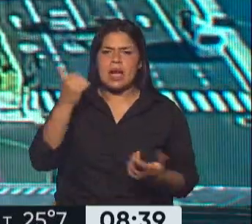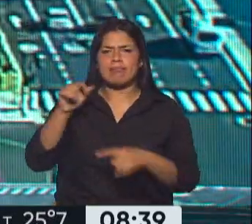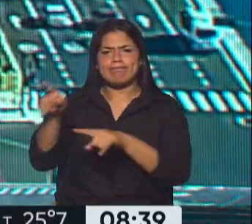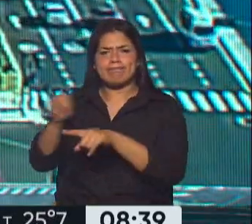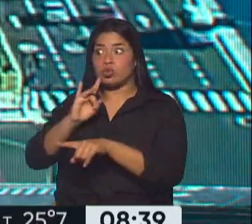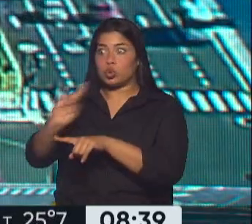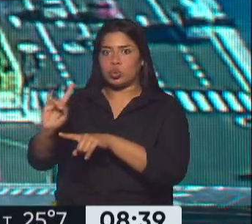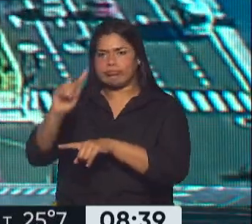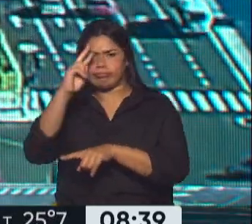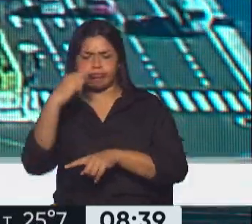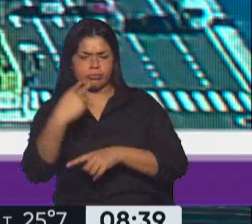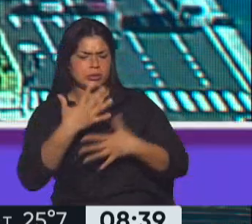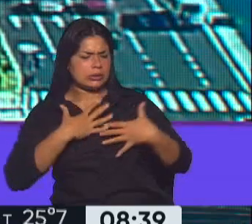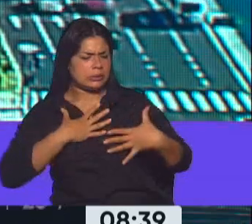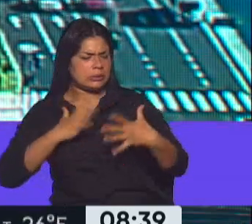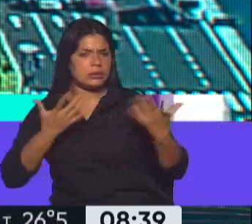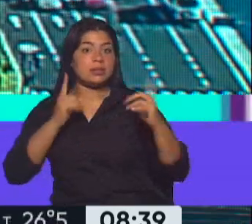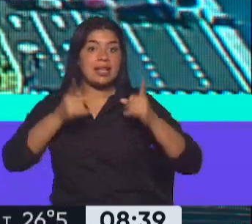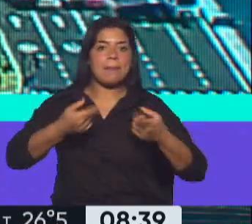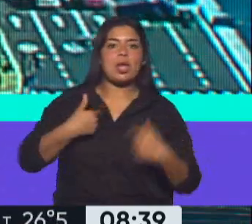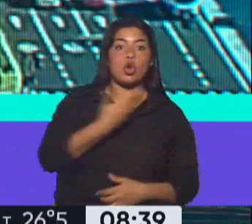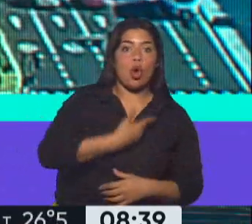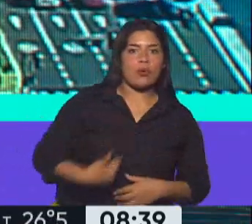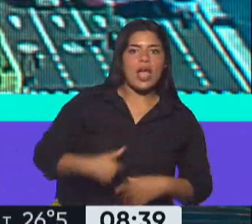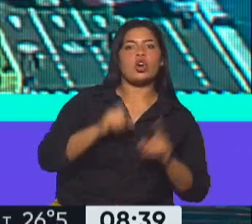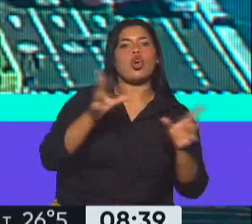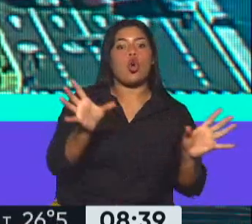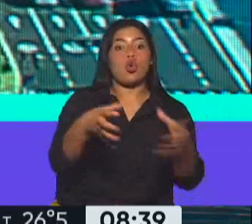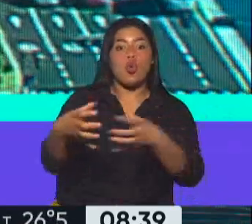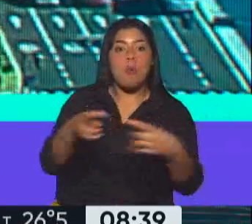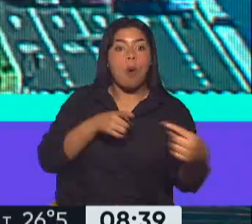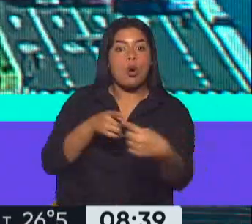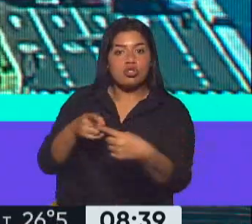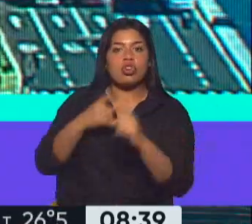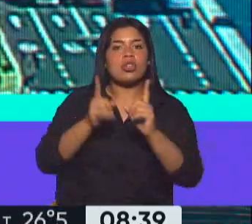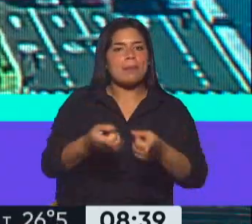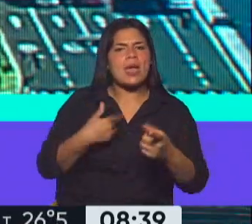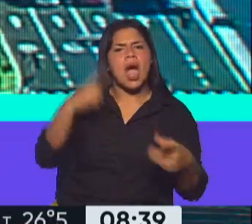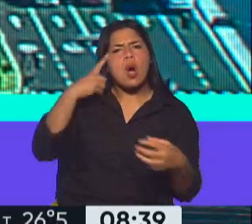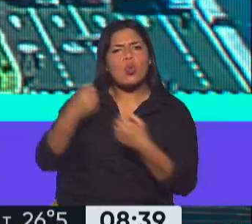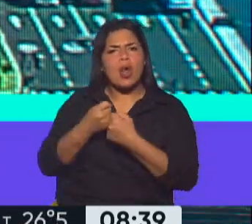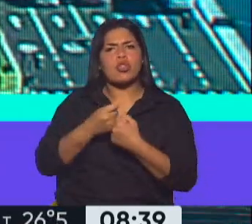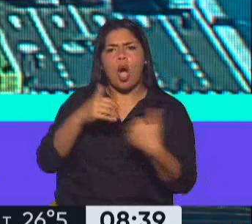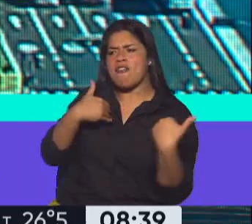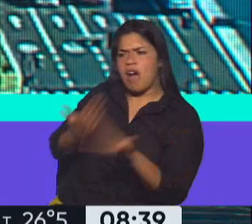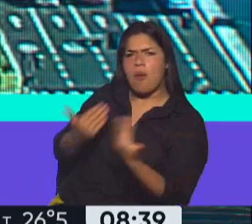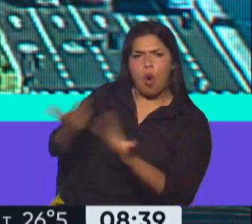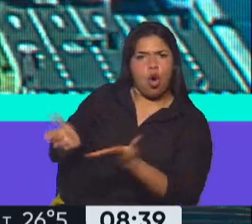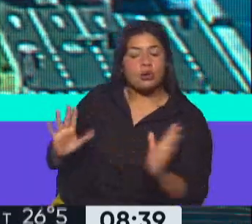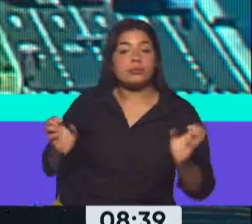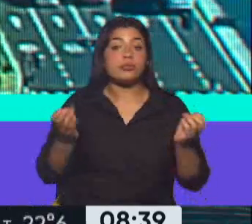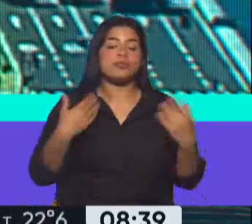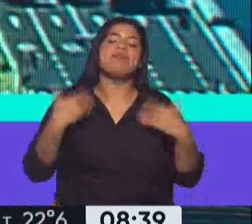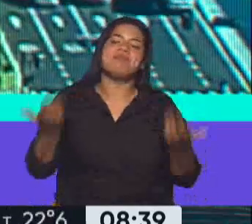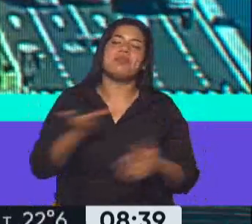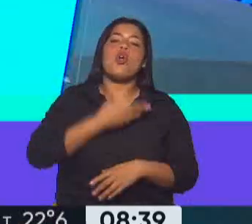tuvo repercusiones en el gobierno, pero también por parte de dirigentes de la oposición que favorecieron la firma de ese acuerdo. Por eso, con Florencia Barragán, tal como lo había